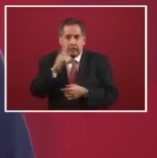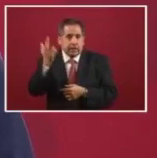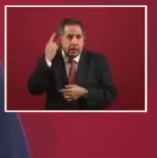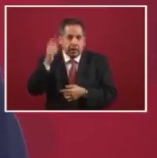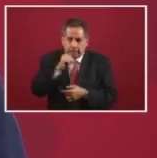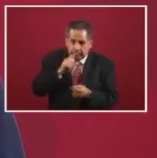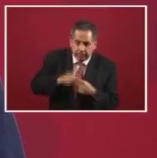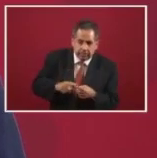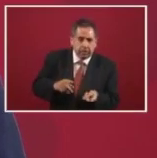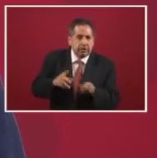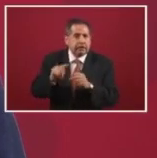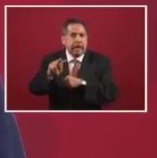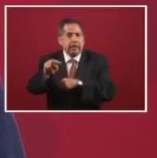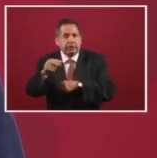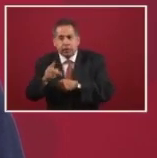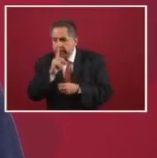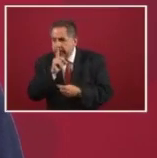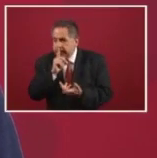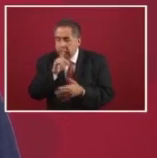televisión